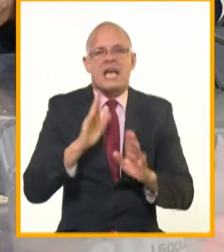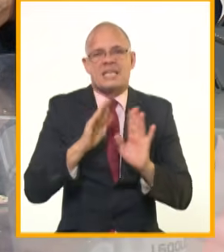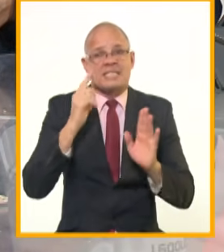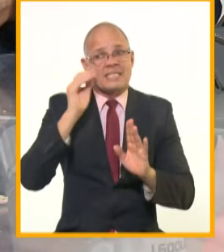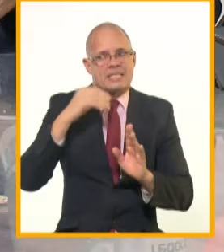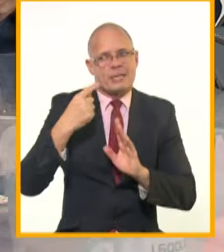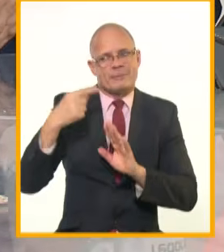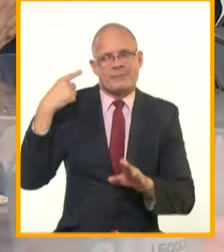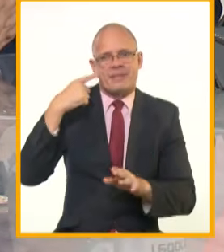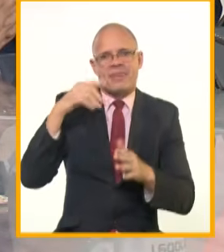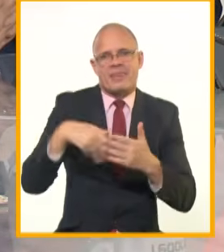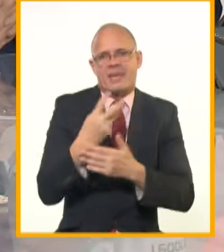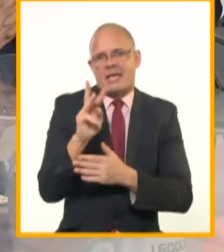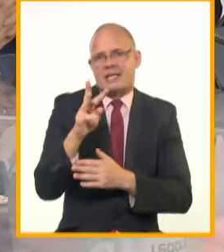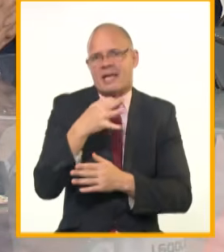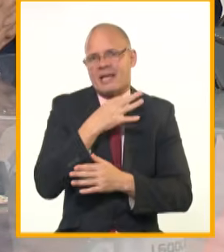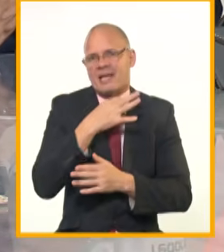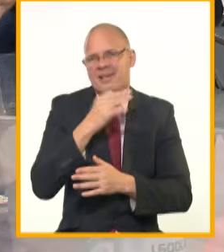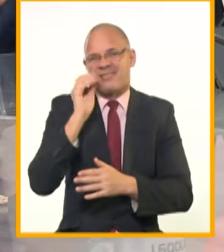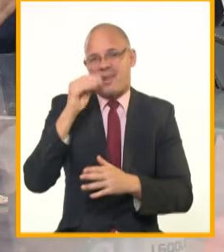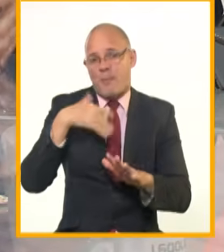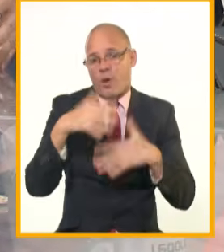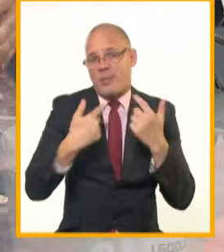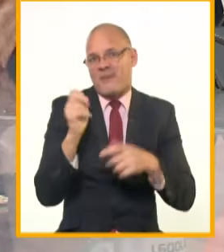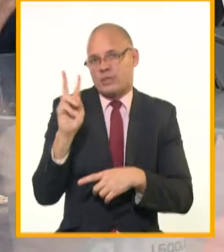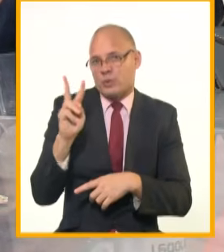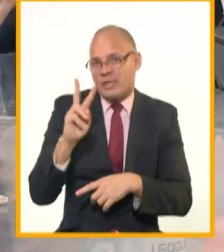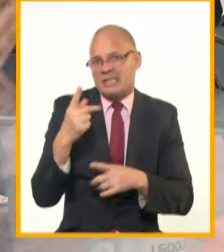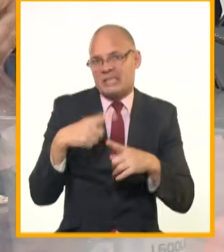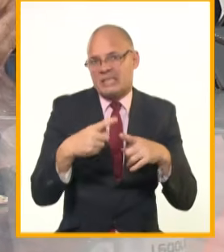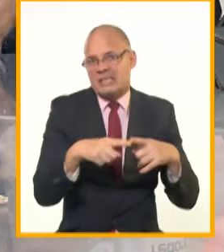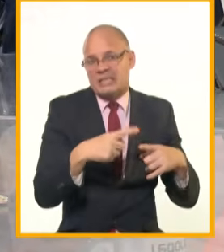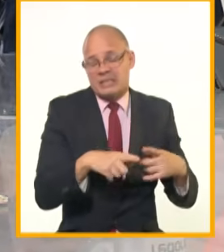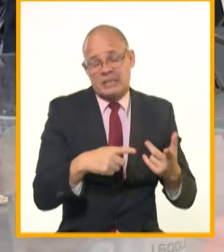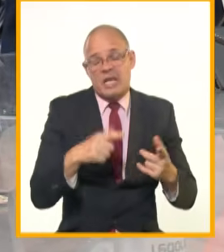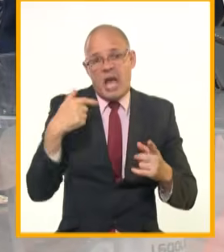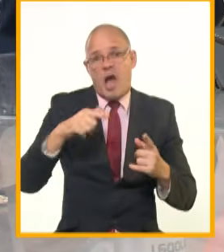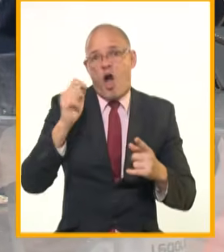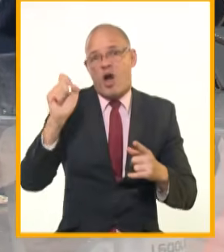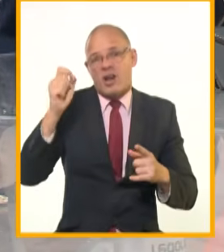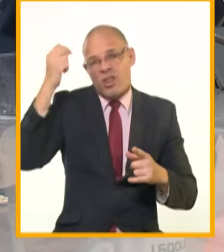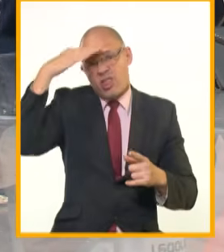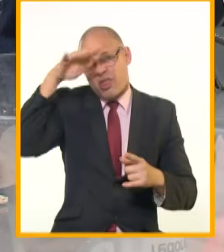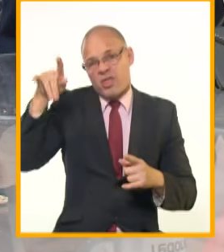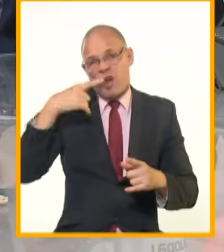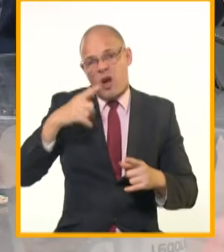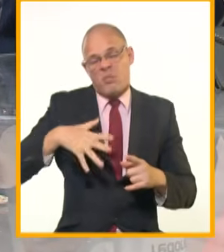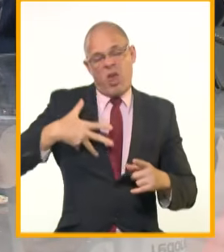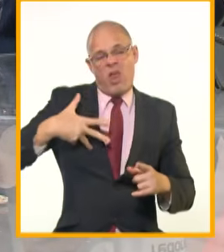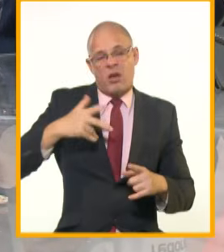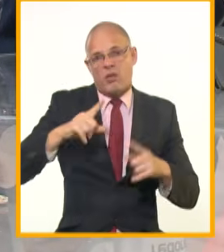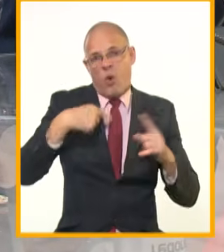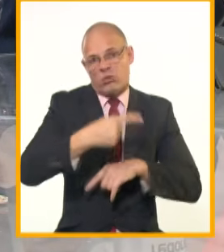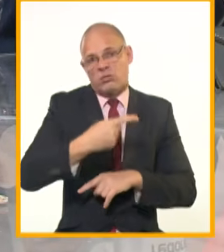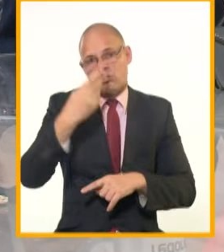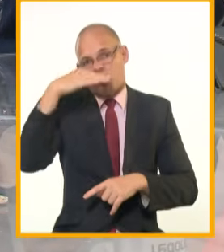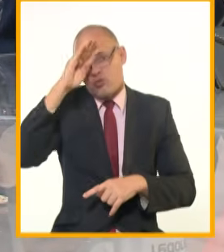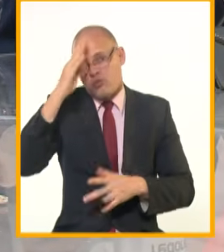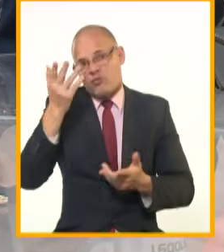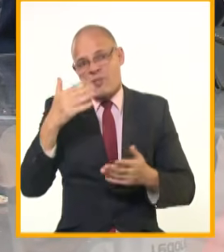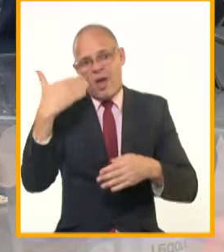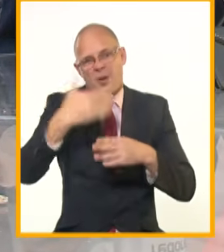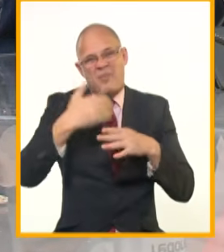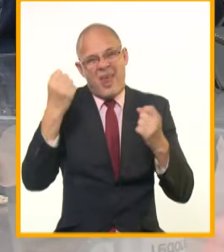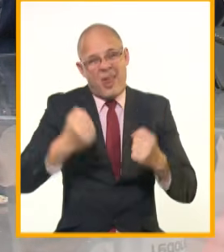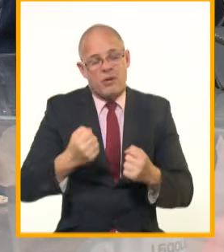acontecimientos del 3 de enero para la economía cubana, arreciamiento de las amenazas, arreciamiento del bloqueo contra nuestro